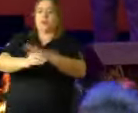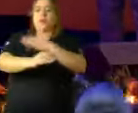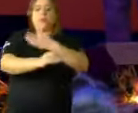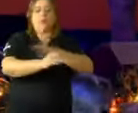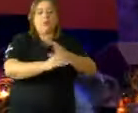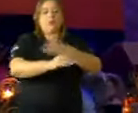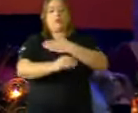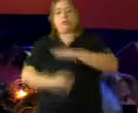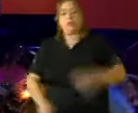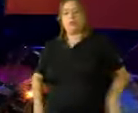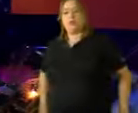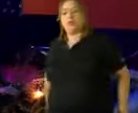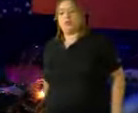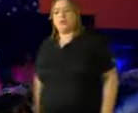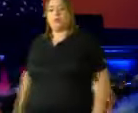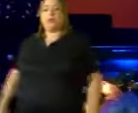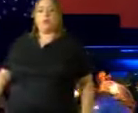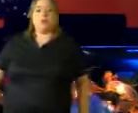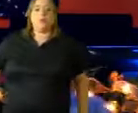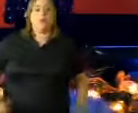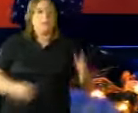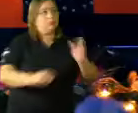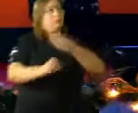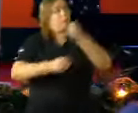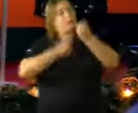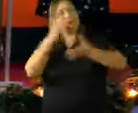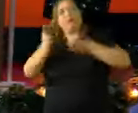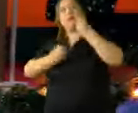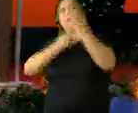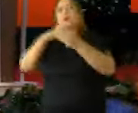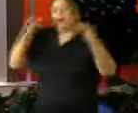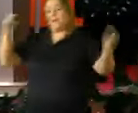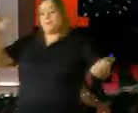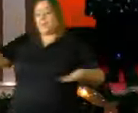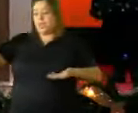coro, pues daremos bienvenida con